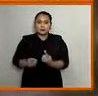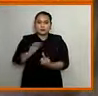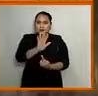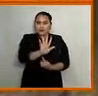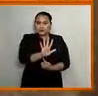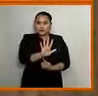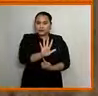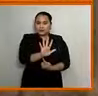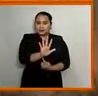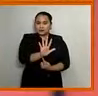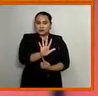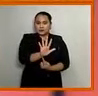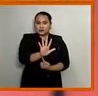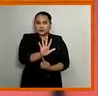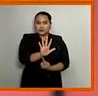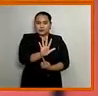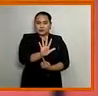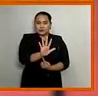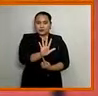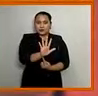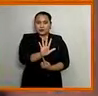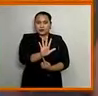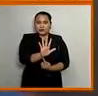5. Segundo dígito.